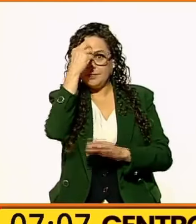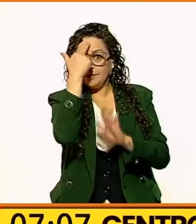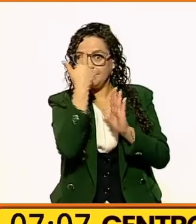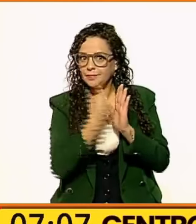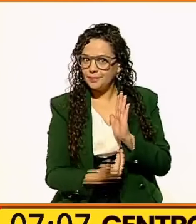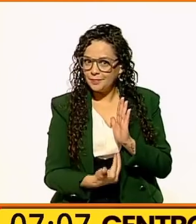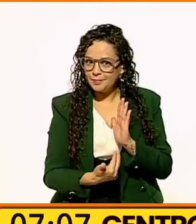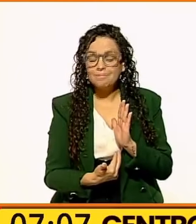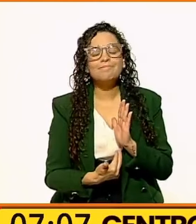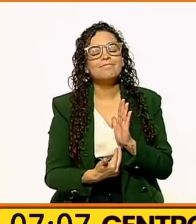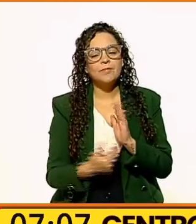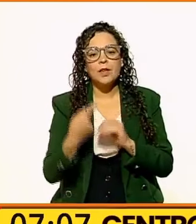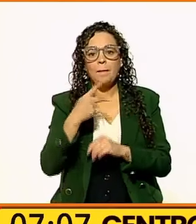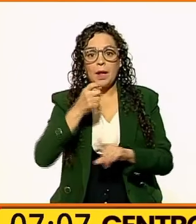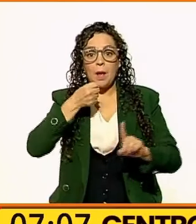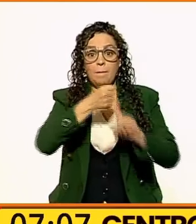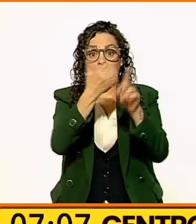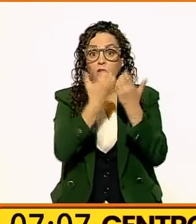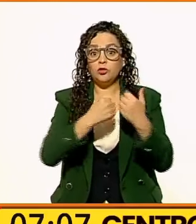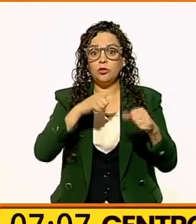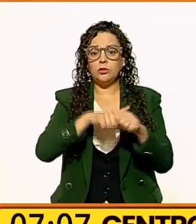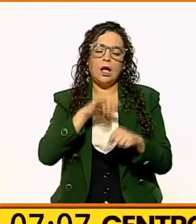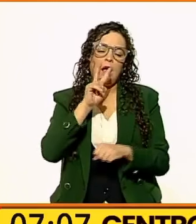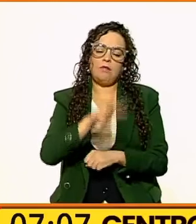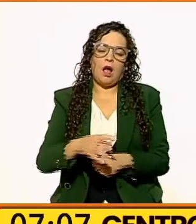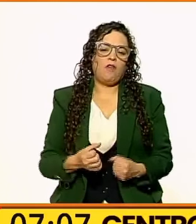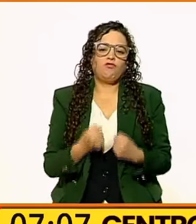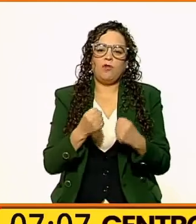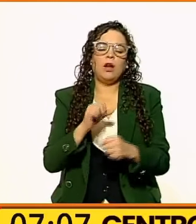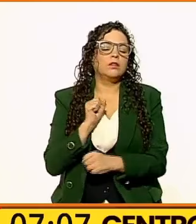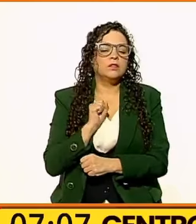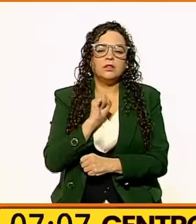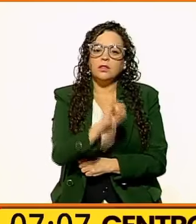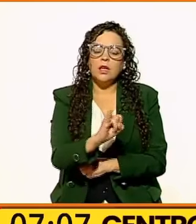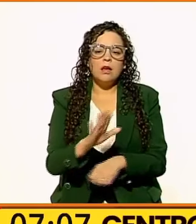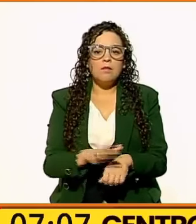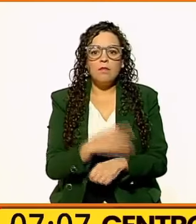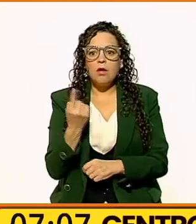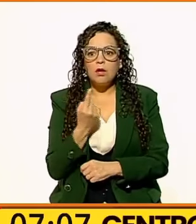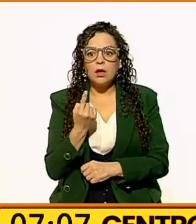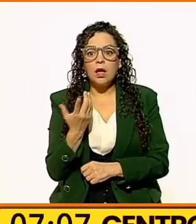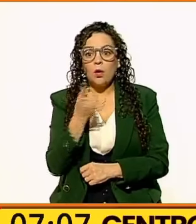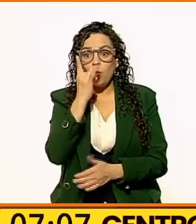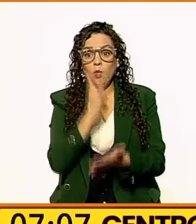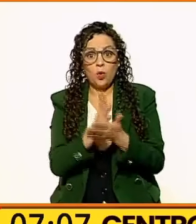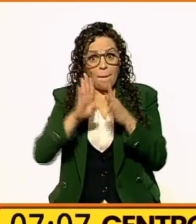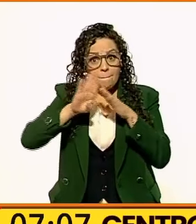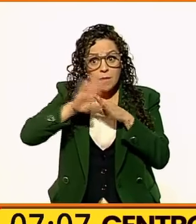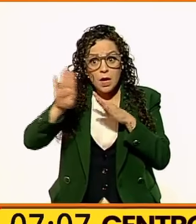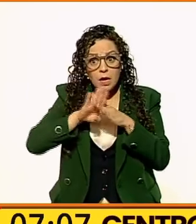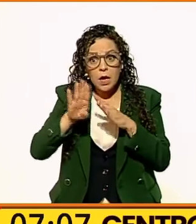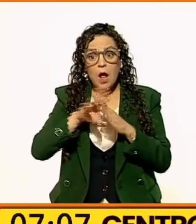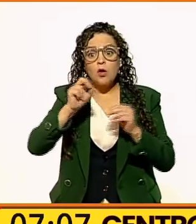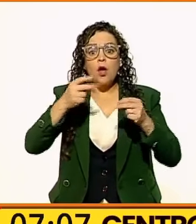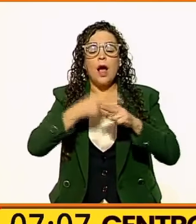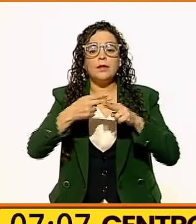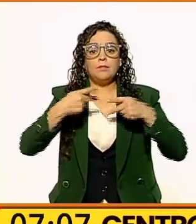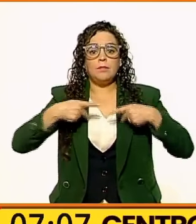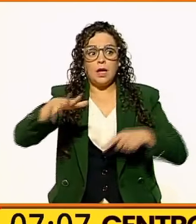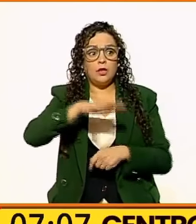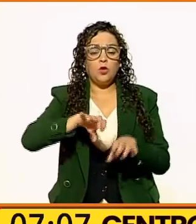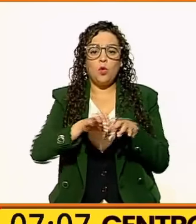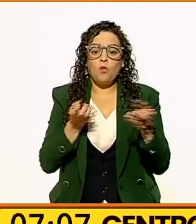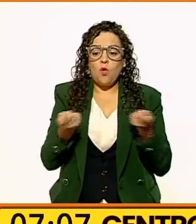Los efectos sociales serían devastadores, porque no solamente tienen que ver con la migración, sino con el control de la población. Y ya lo